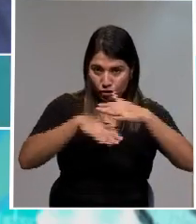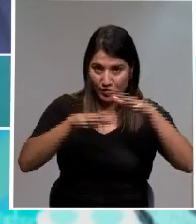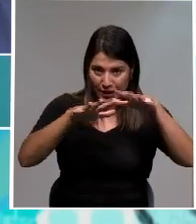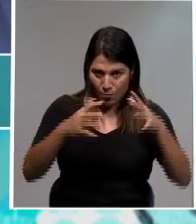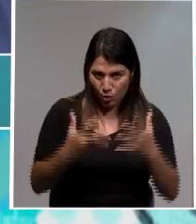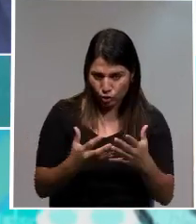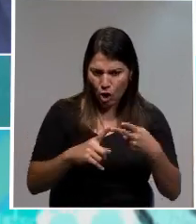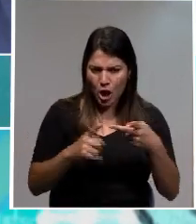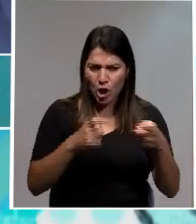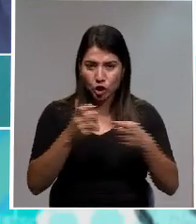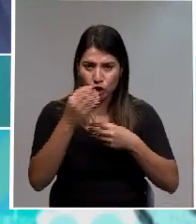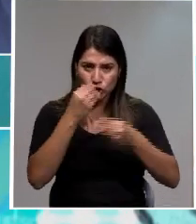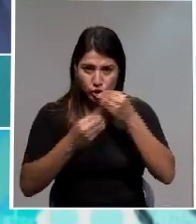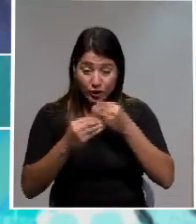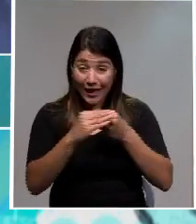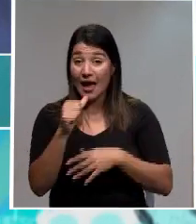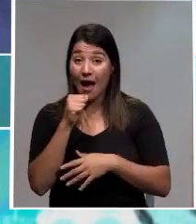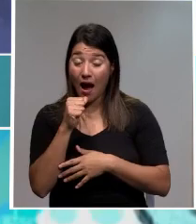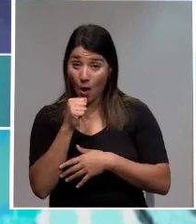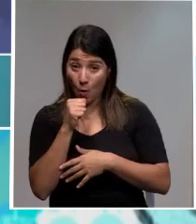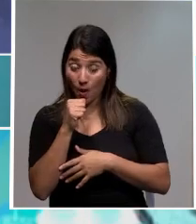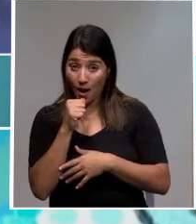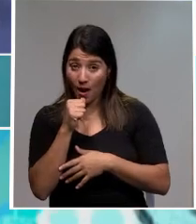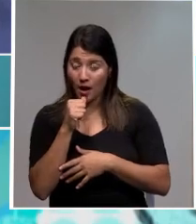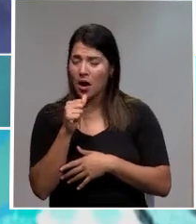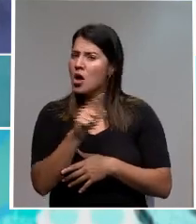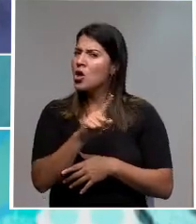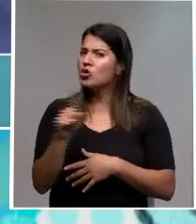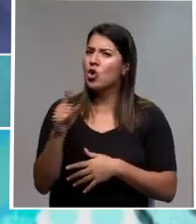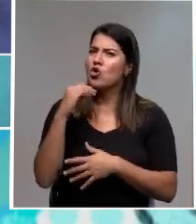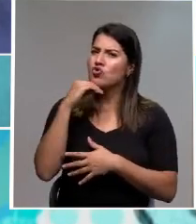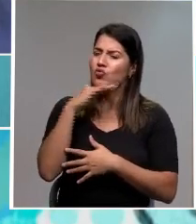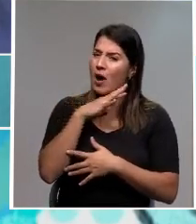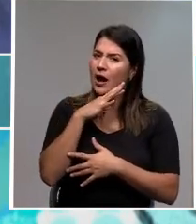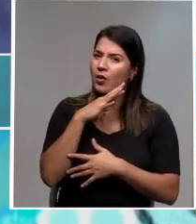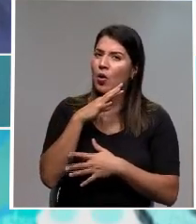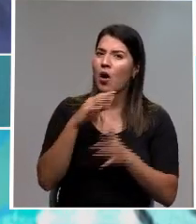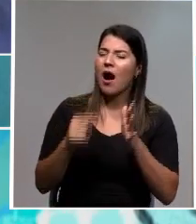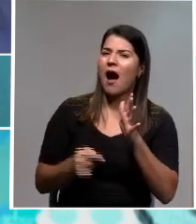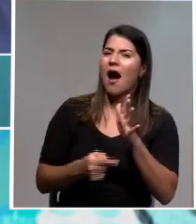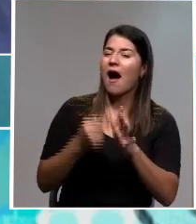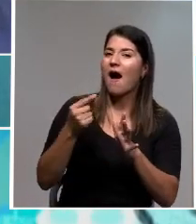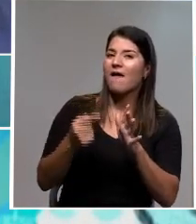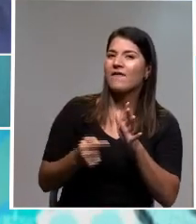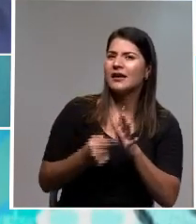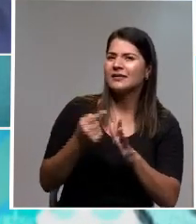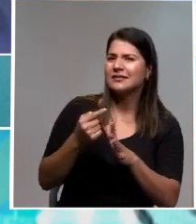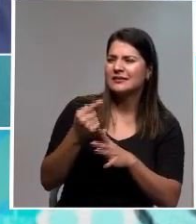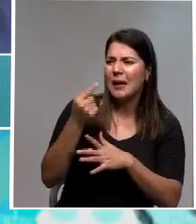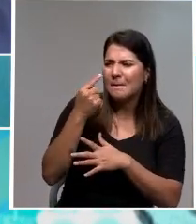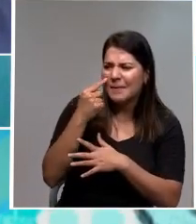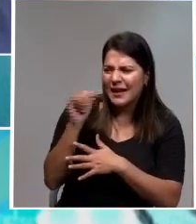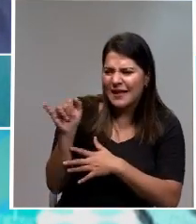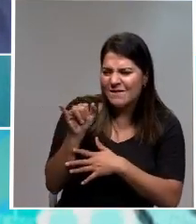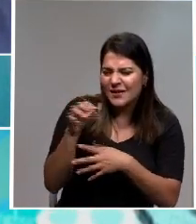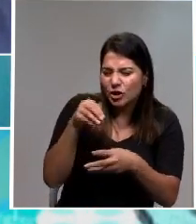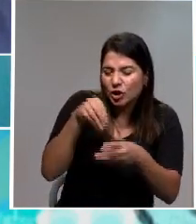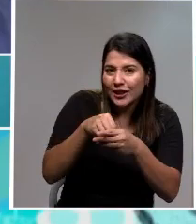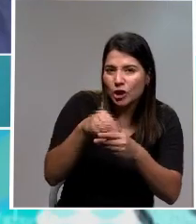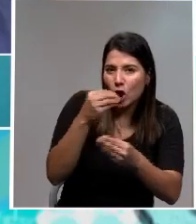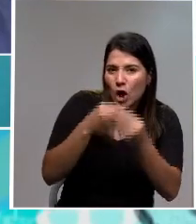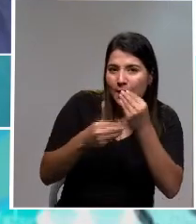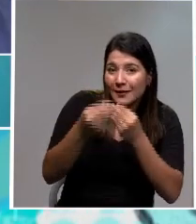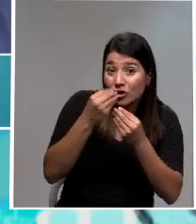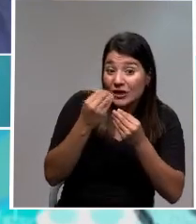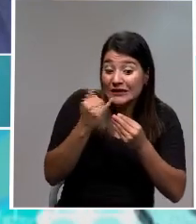con el recurso hídrico. Es raro encontrar agentes infecciosos en los alimentos cuando los alimentos son